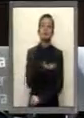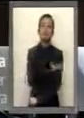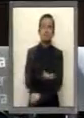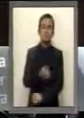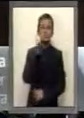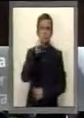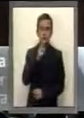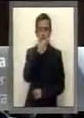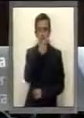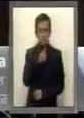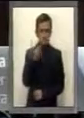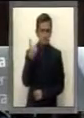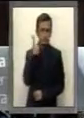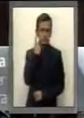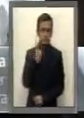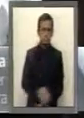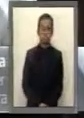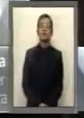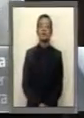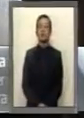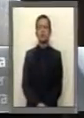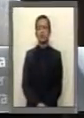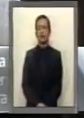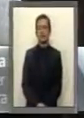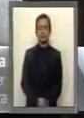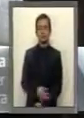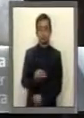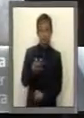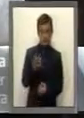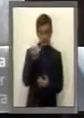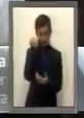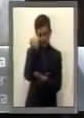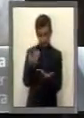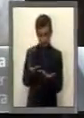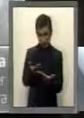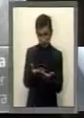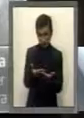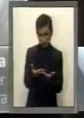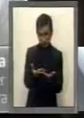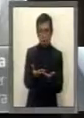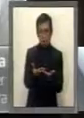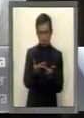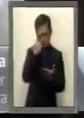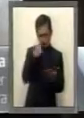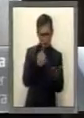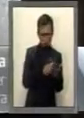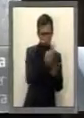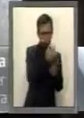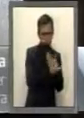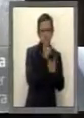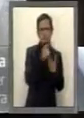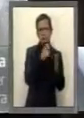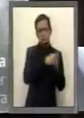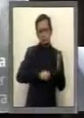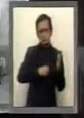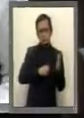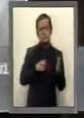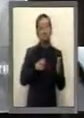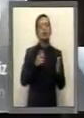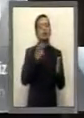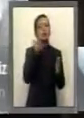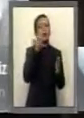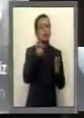diputados. La presente iniciativa con proyecto de decreto tiene como propósito